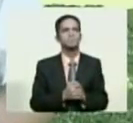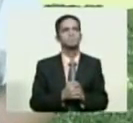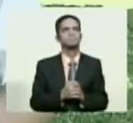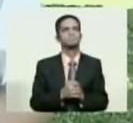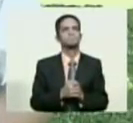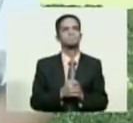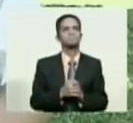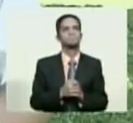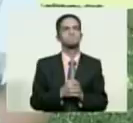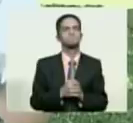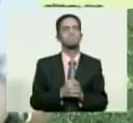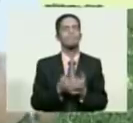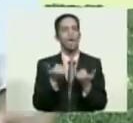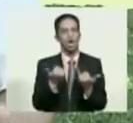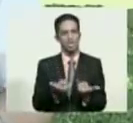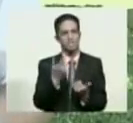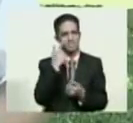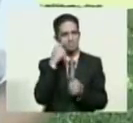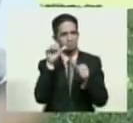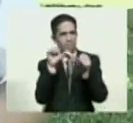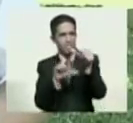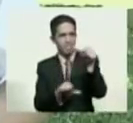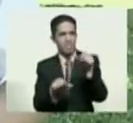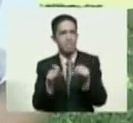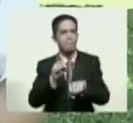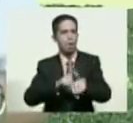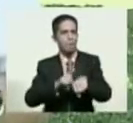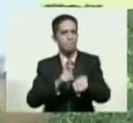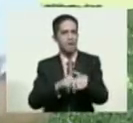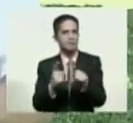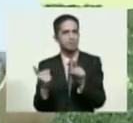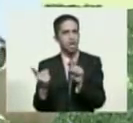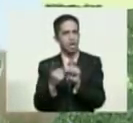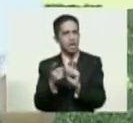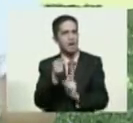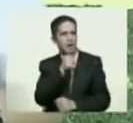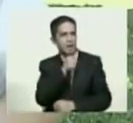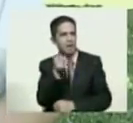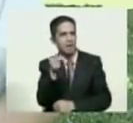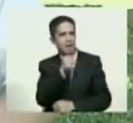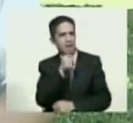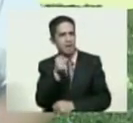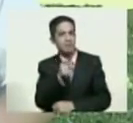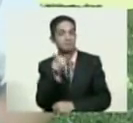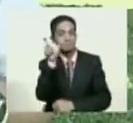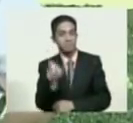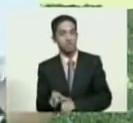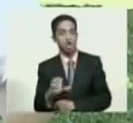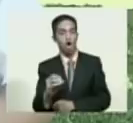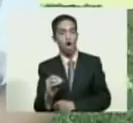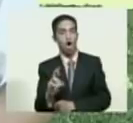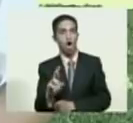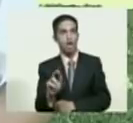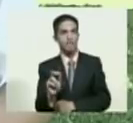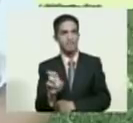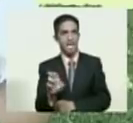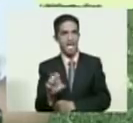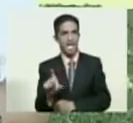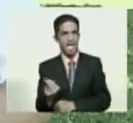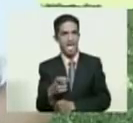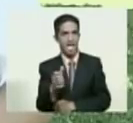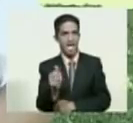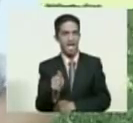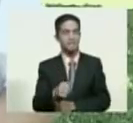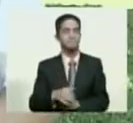a compartir ese momento también de Saúl Ortega, integrante de la Comisión de Asuntos Internacionales del